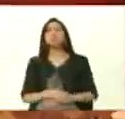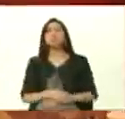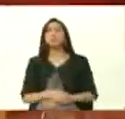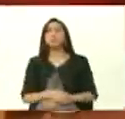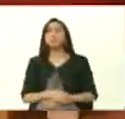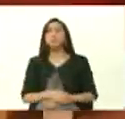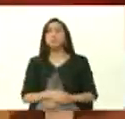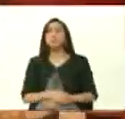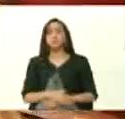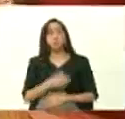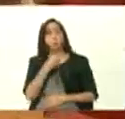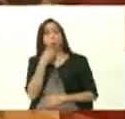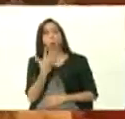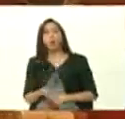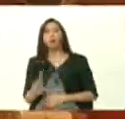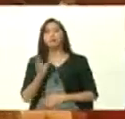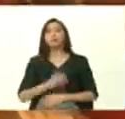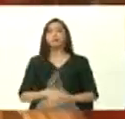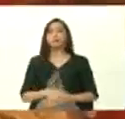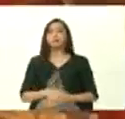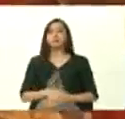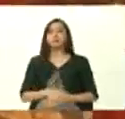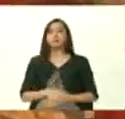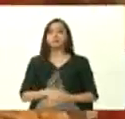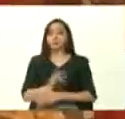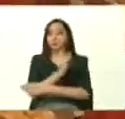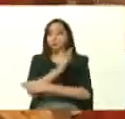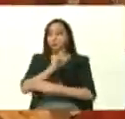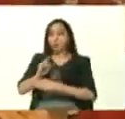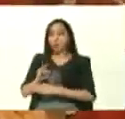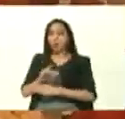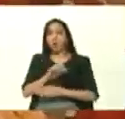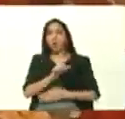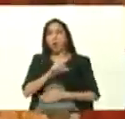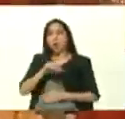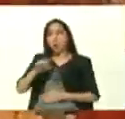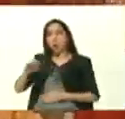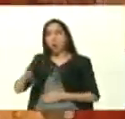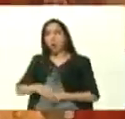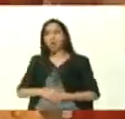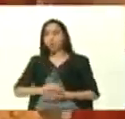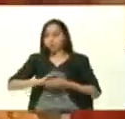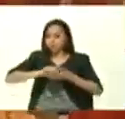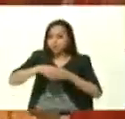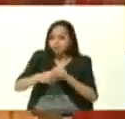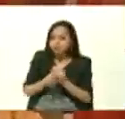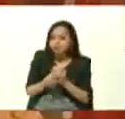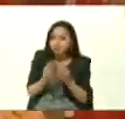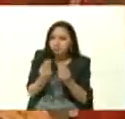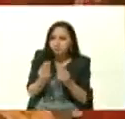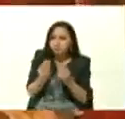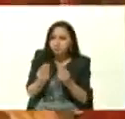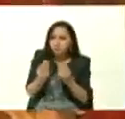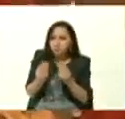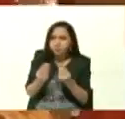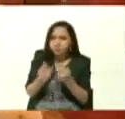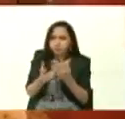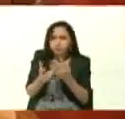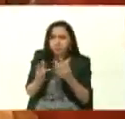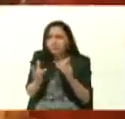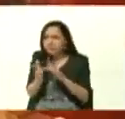Gracias. Ah, buenísimo. En base a aloe vera, eso permite que la humedad de la aloe vera, el humectante, no queme la